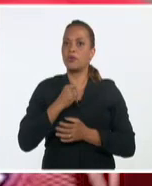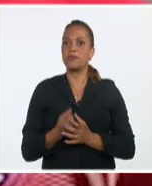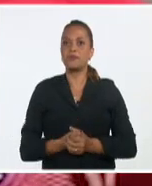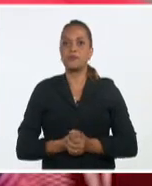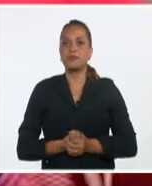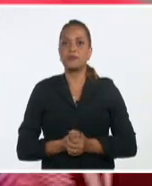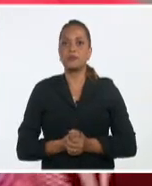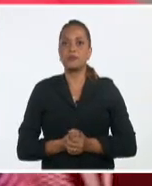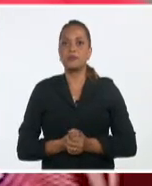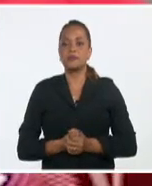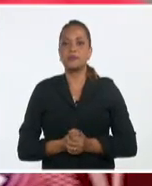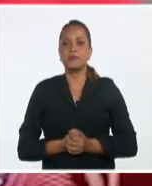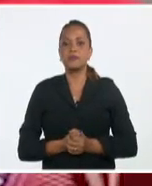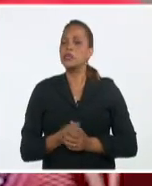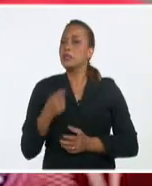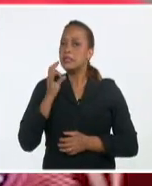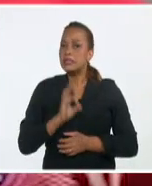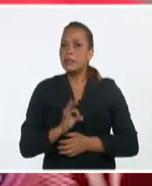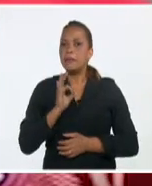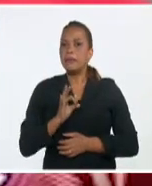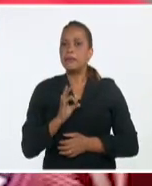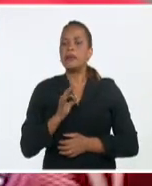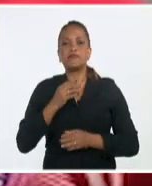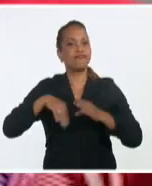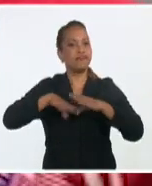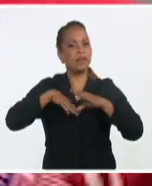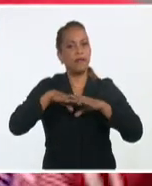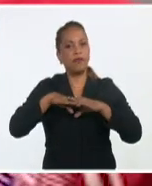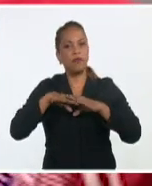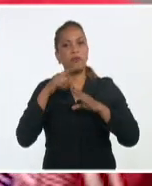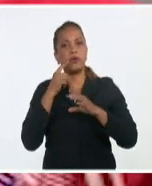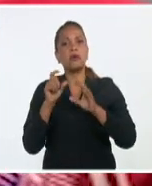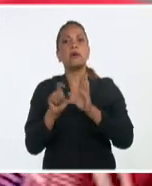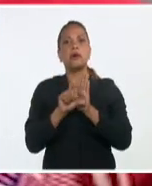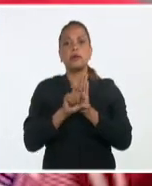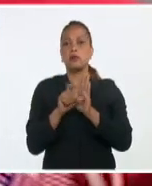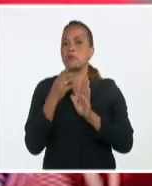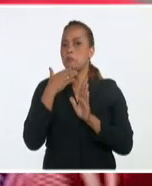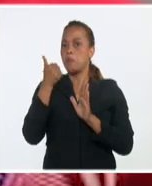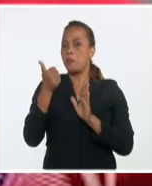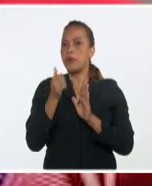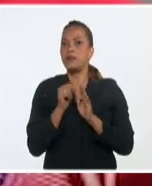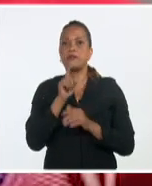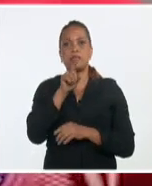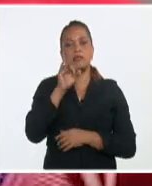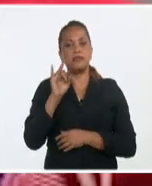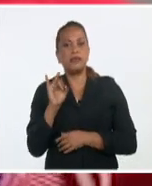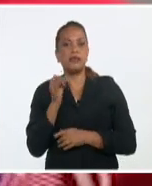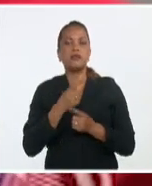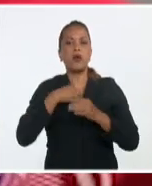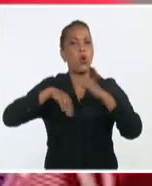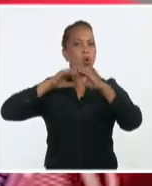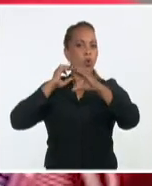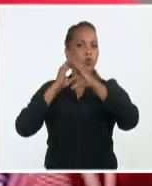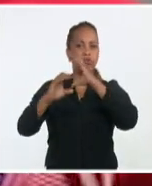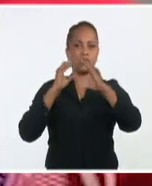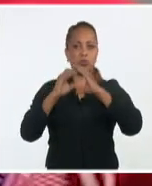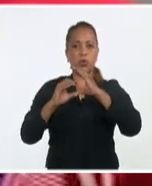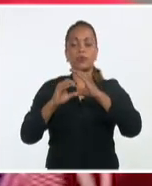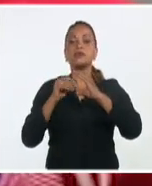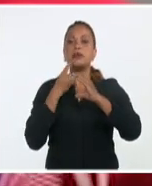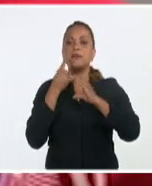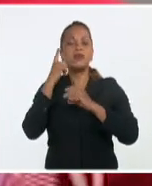algo soñado, siempre había hecho categorías inferiores con Cuba, sus 15, sus 17, había hecho muchos goles, pero siempre el